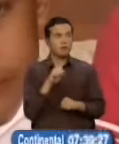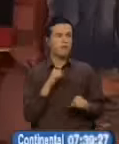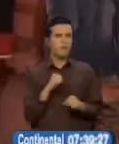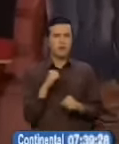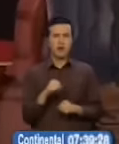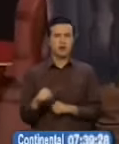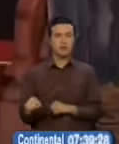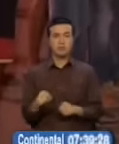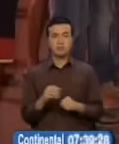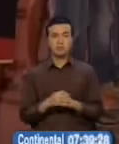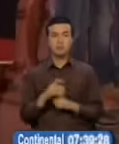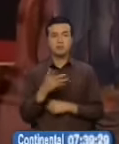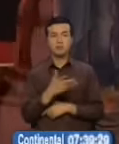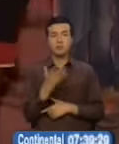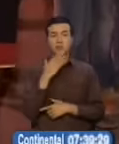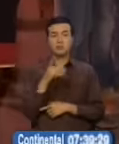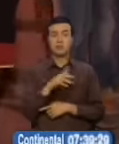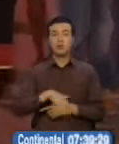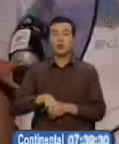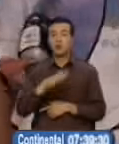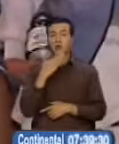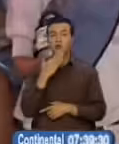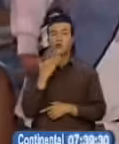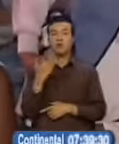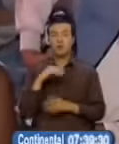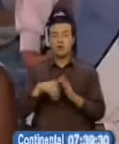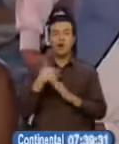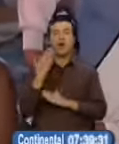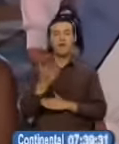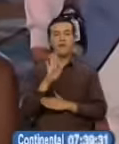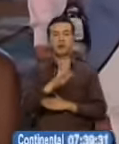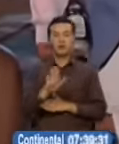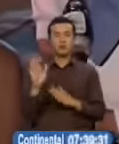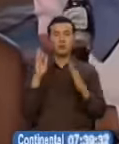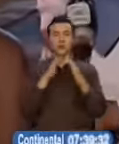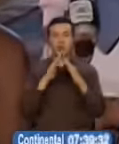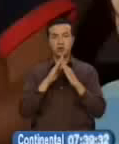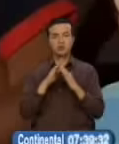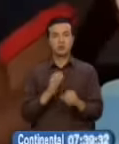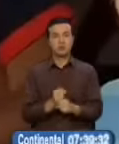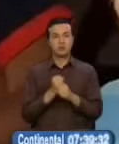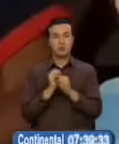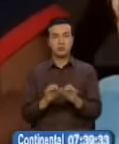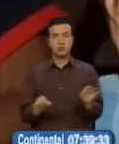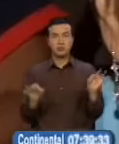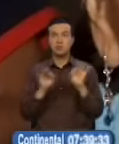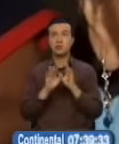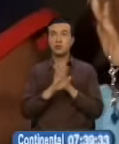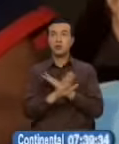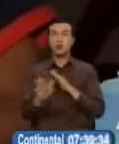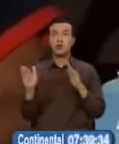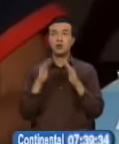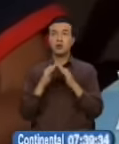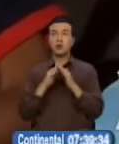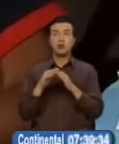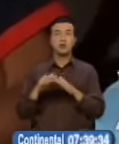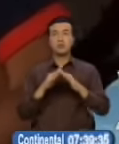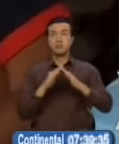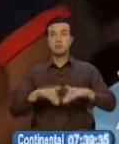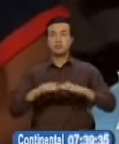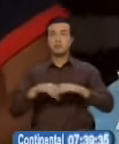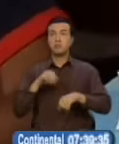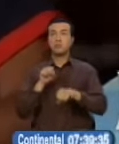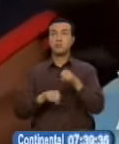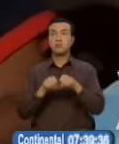fuerte. Los pobladores del lugar optaron por permanecer en los exteriores de sus viviendas por seguridad. Que las casas se han caído, se han